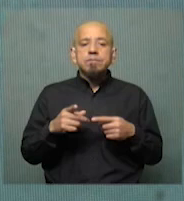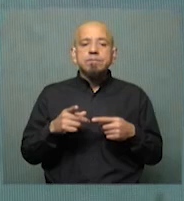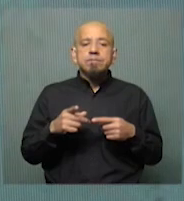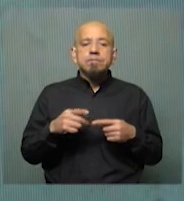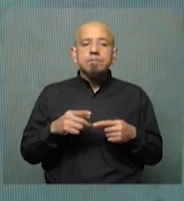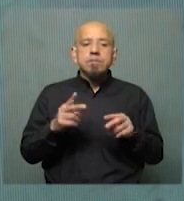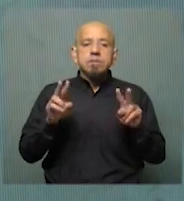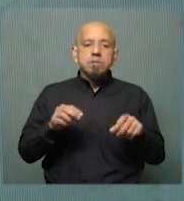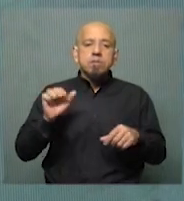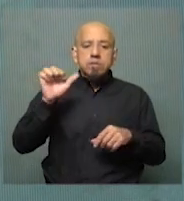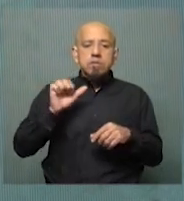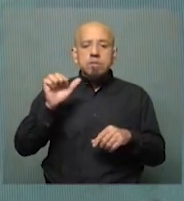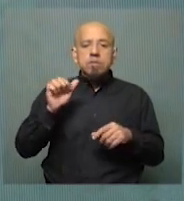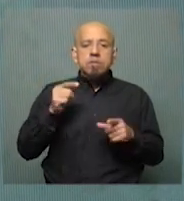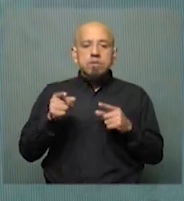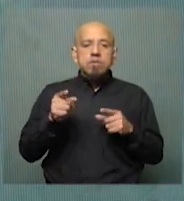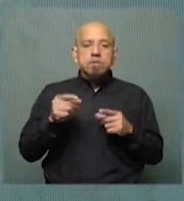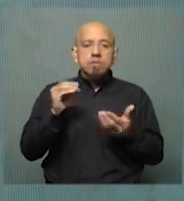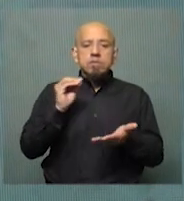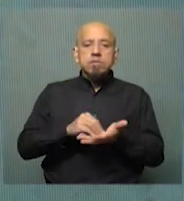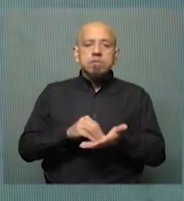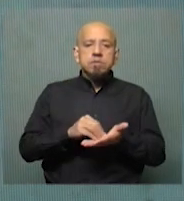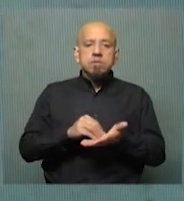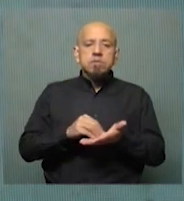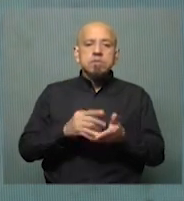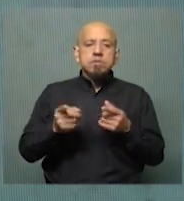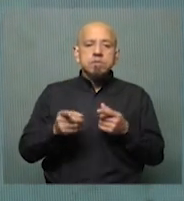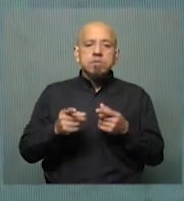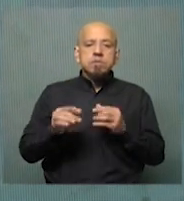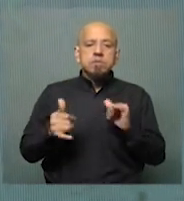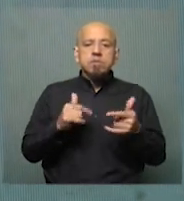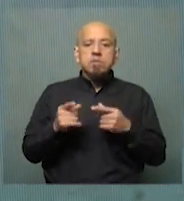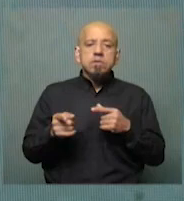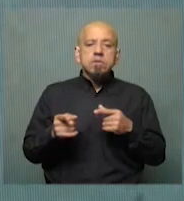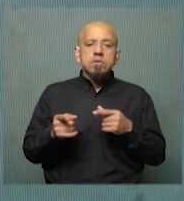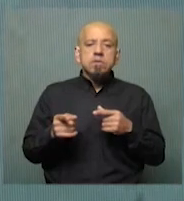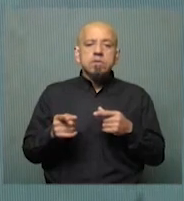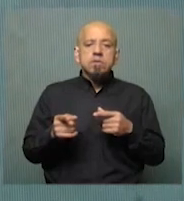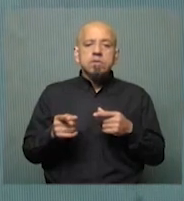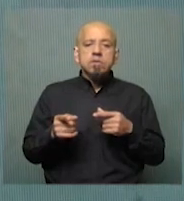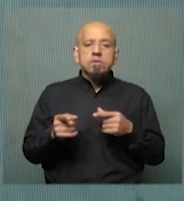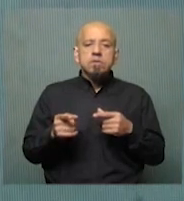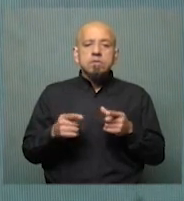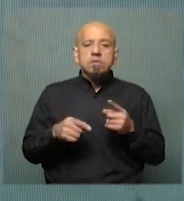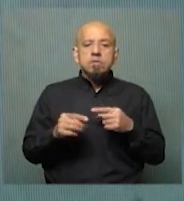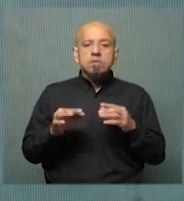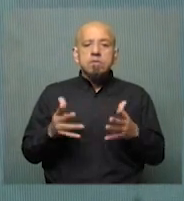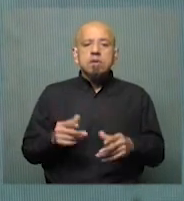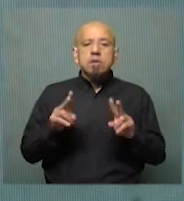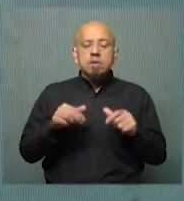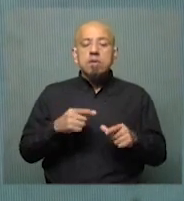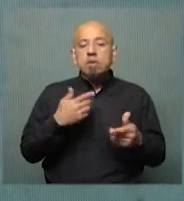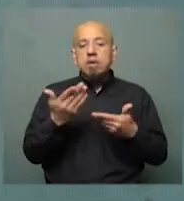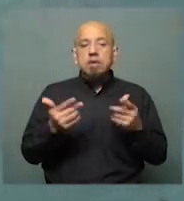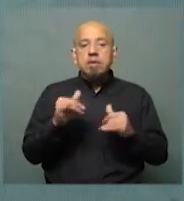a nivel empresarial se aplican dinámicas, claro, de juegos para pulir, digamos, el relacionamiento entre la